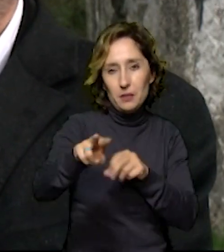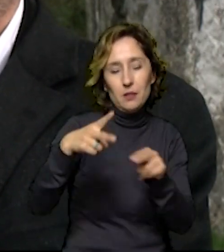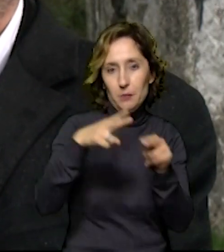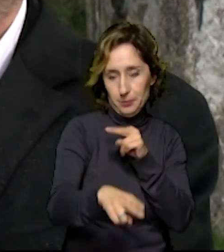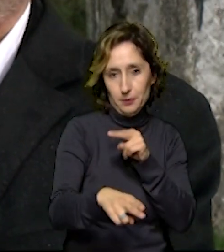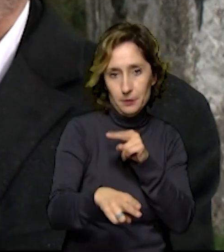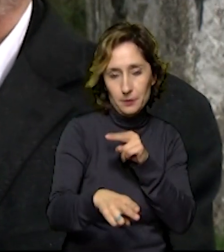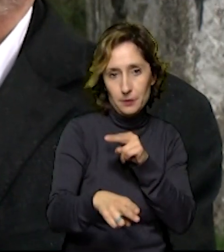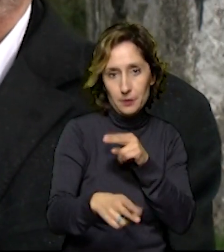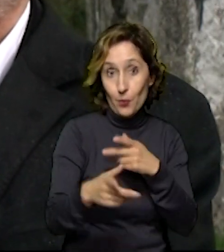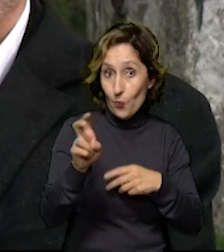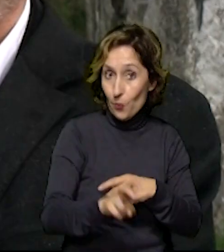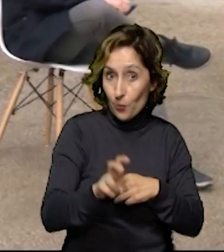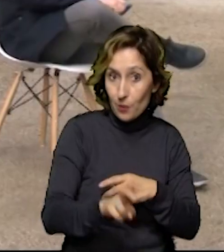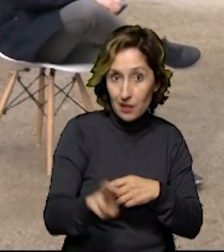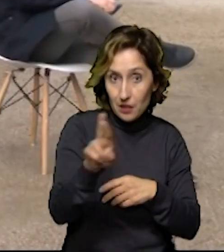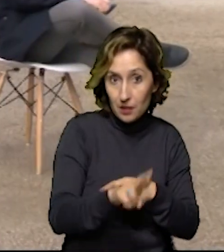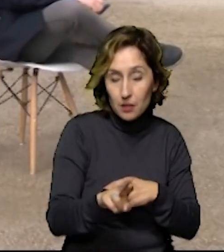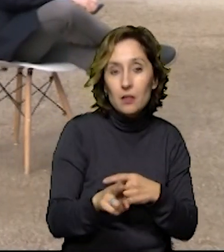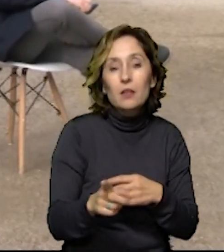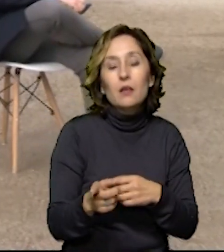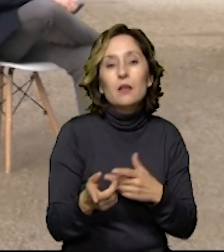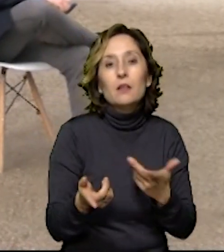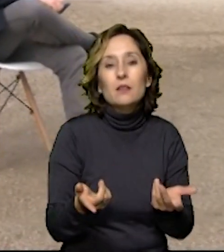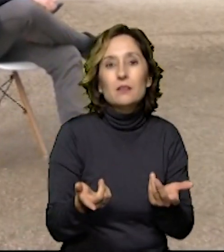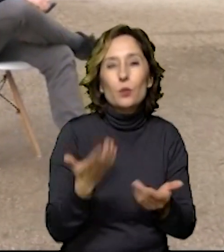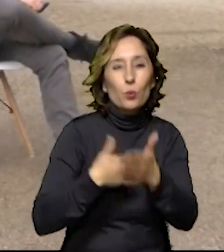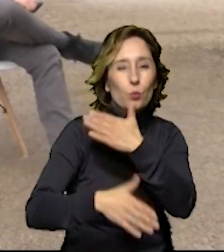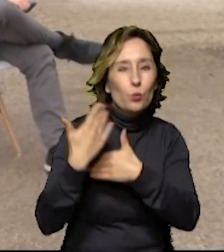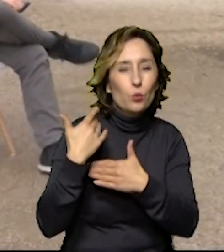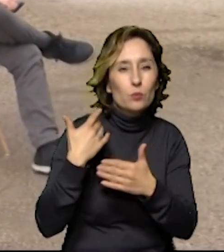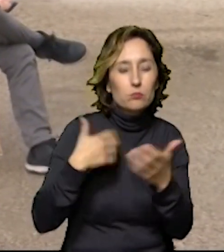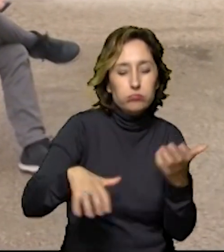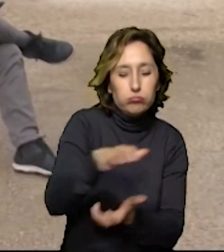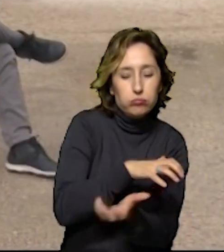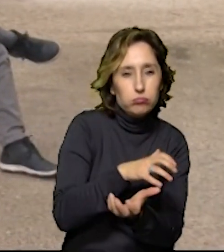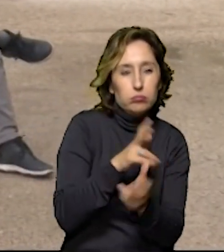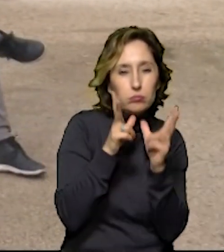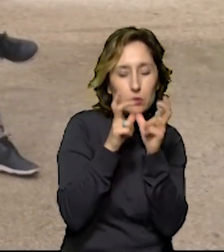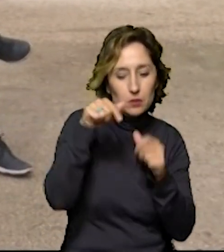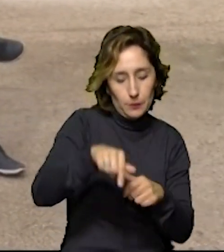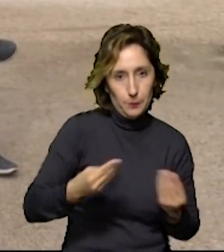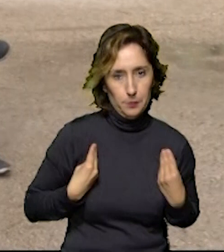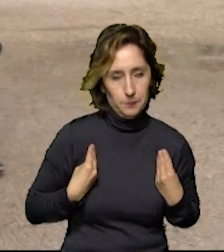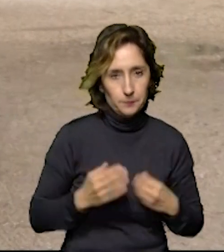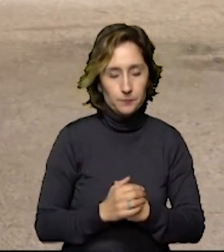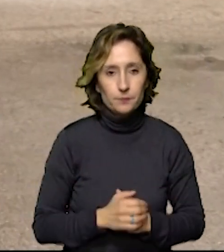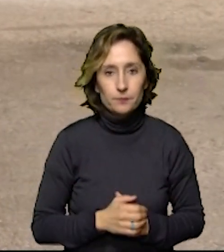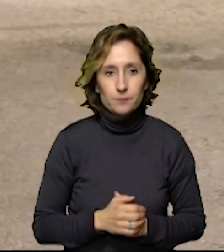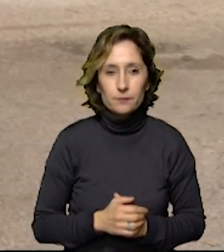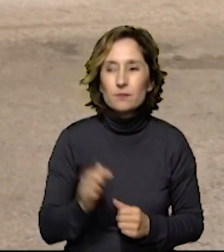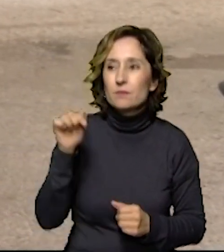que podamos vivir en libertad y en democracia sin los horrores que vivieron las personas que aquí estuvieron. ¿Por qué se llegó realmente